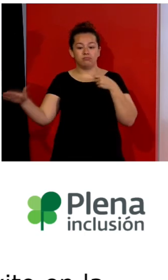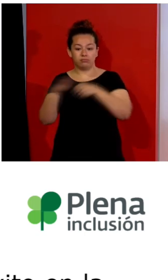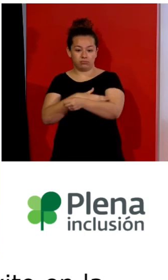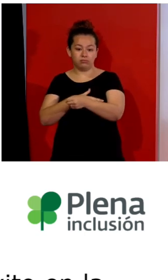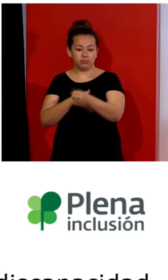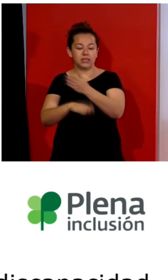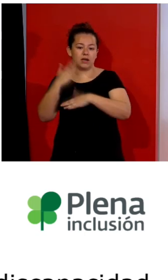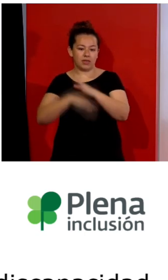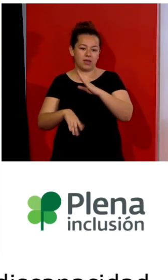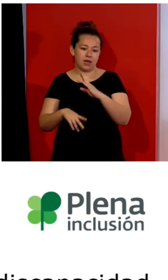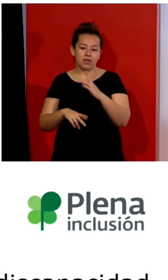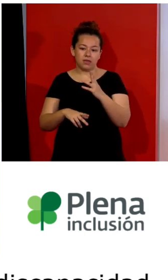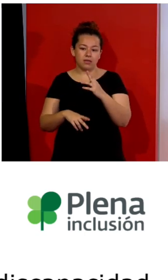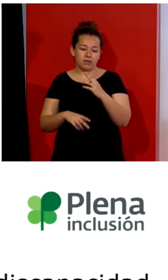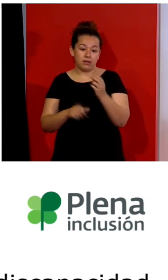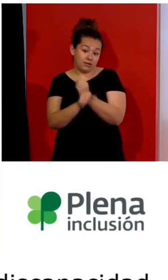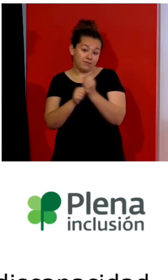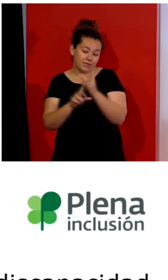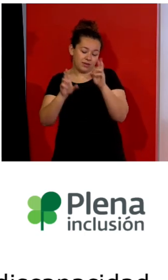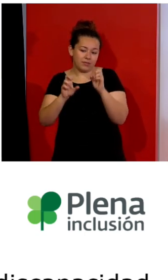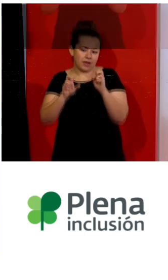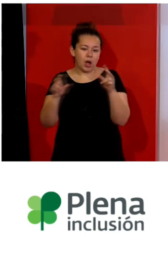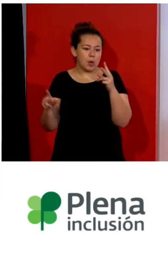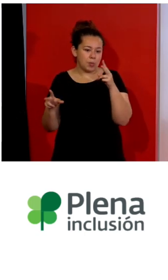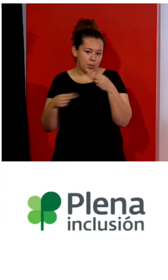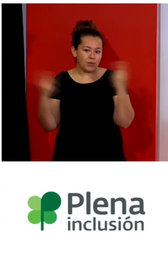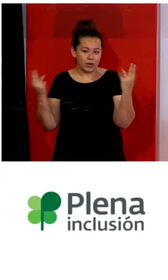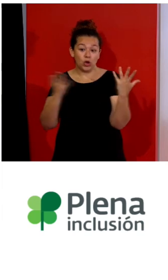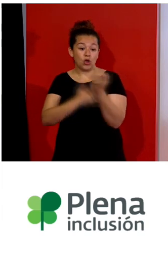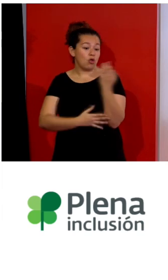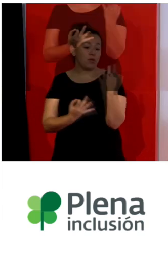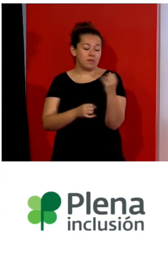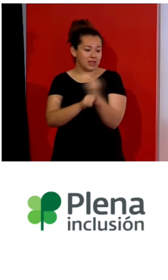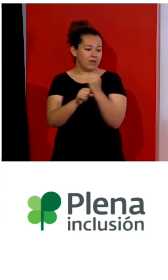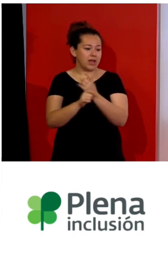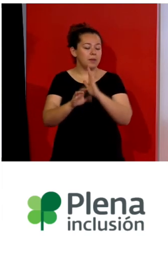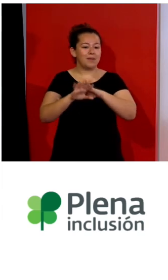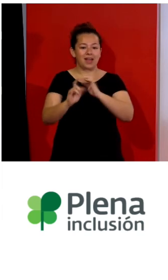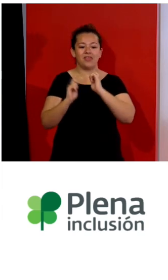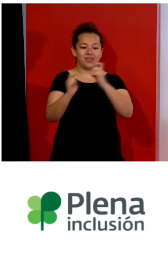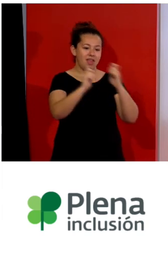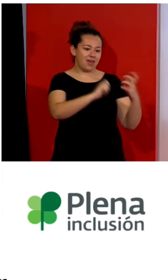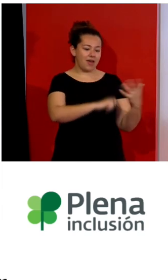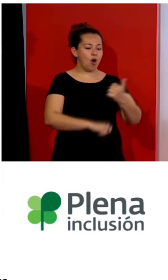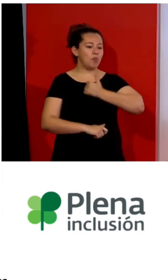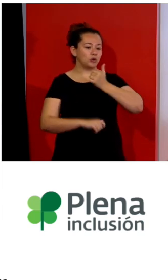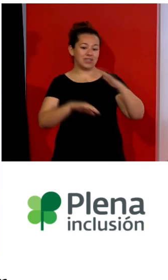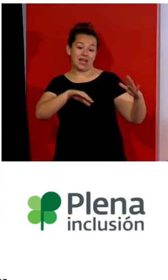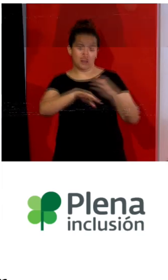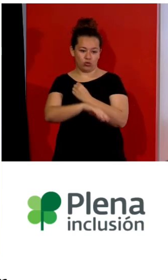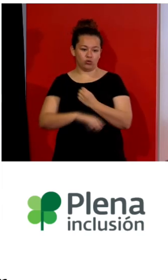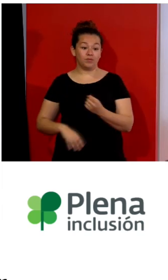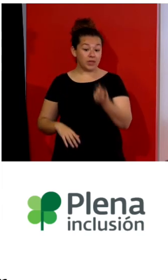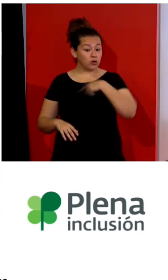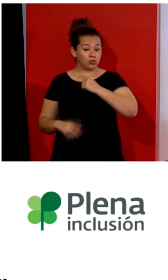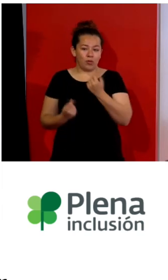pública. Todos tenemos que trabajar para dar oportunidades a todos. A nosotros nos